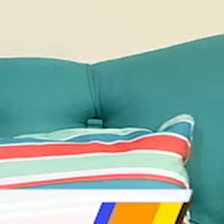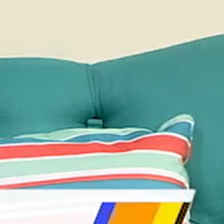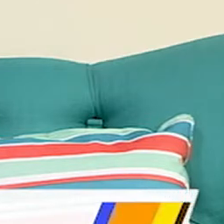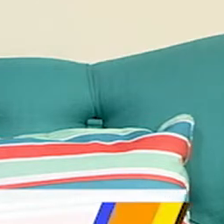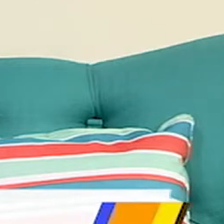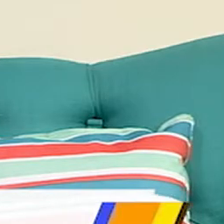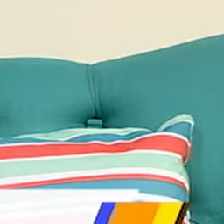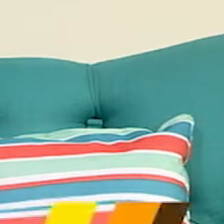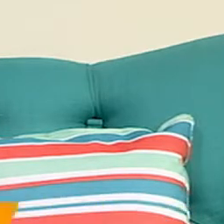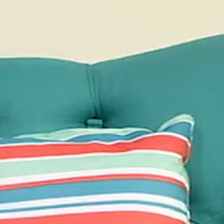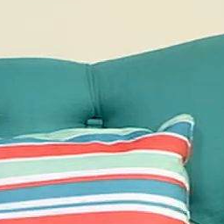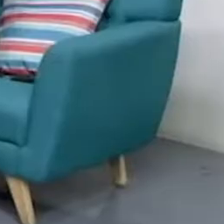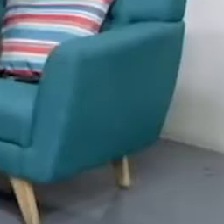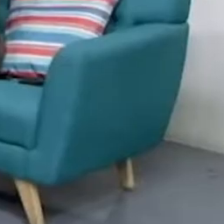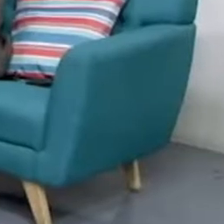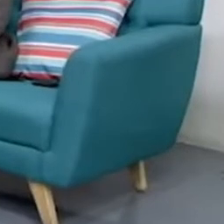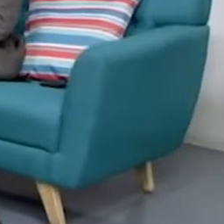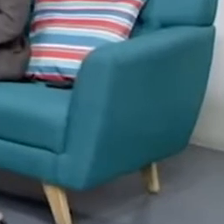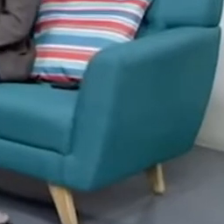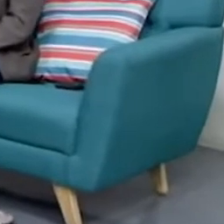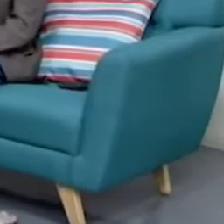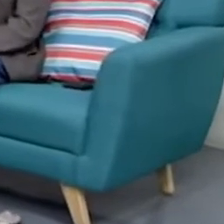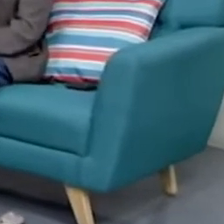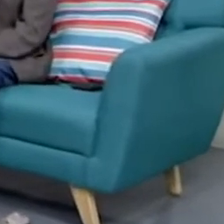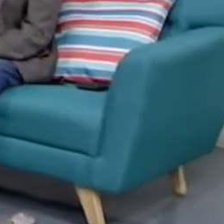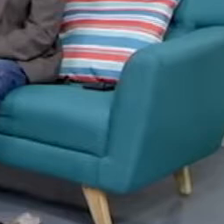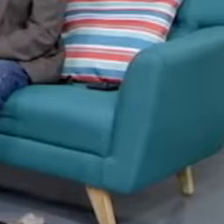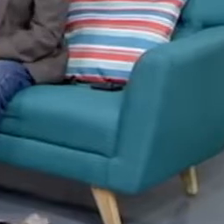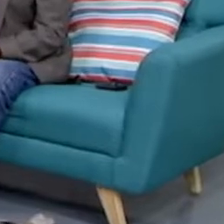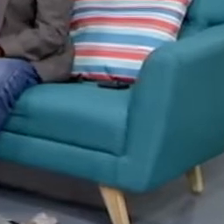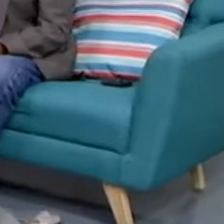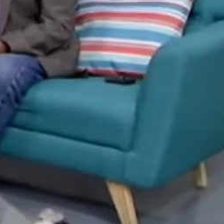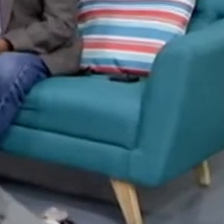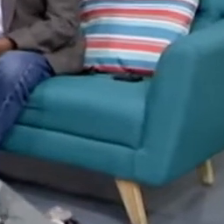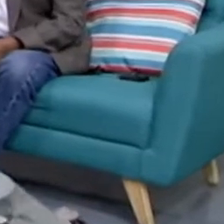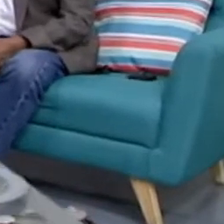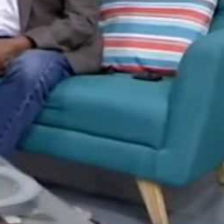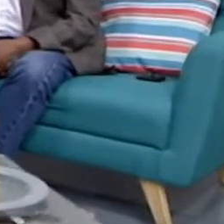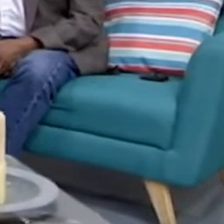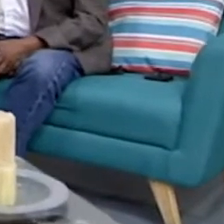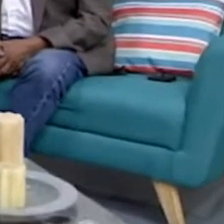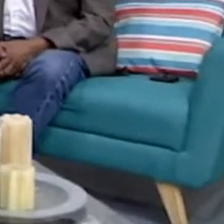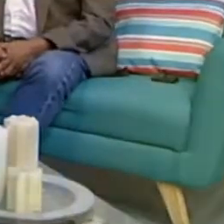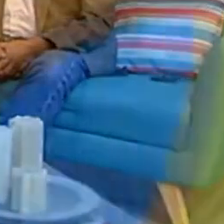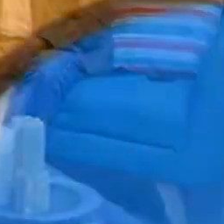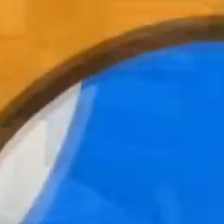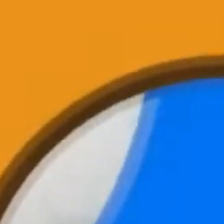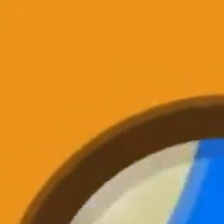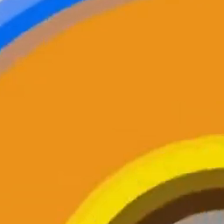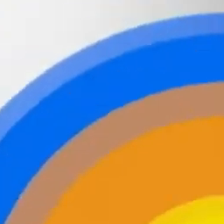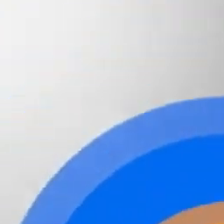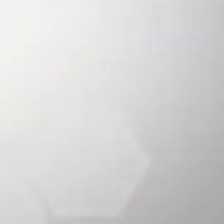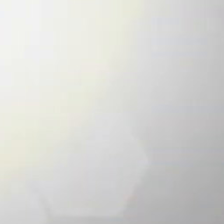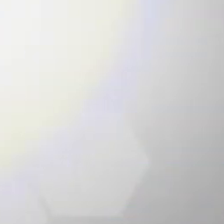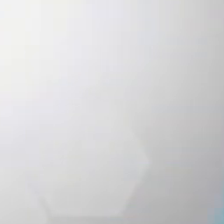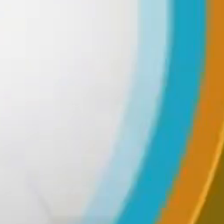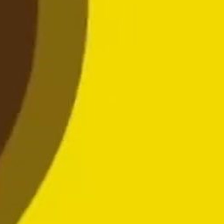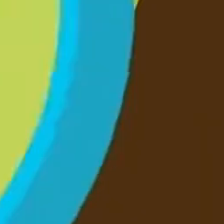Rica Radio, Café Nacional. La esperanza tejiendo al futuro, un pueblo en marcha pero sin